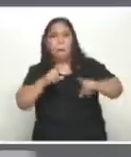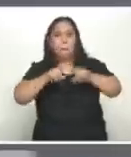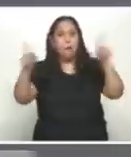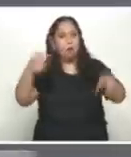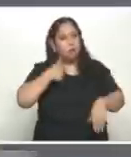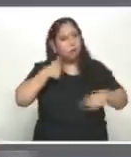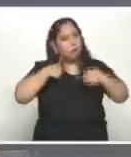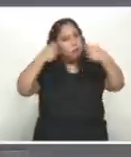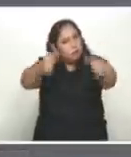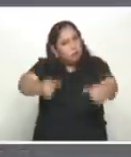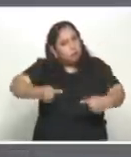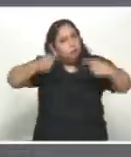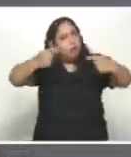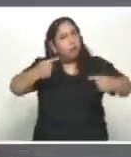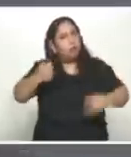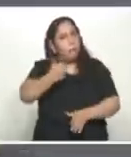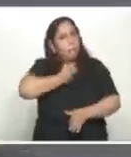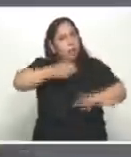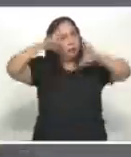un mensaje